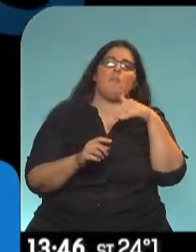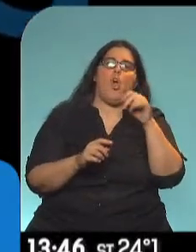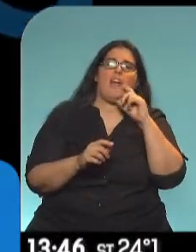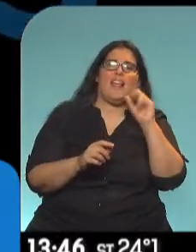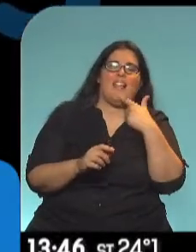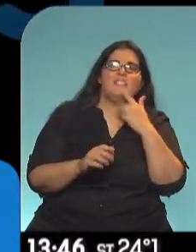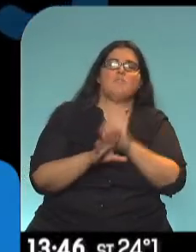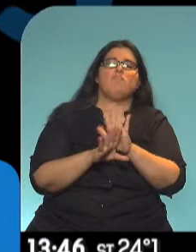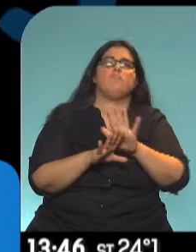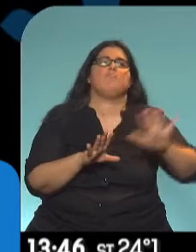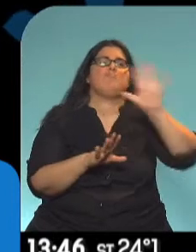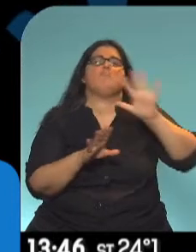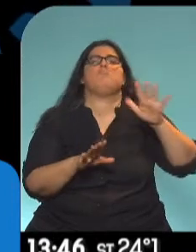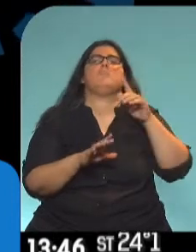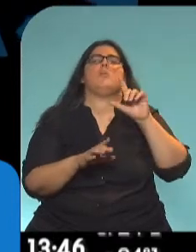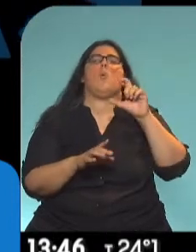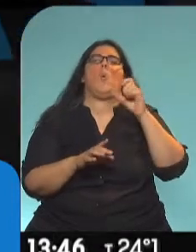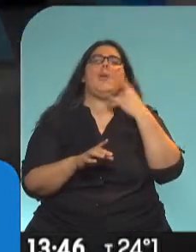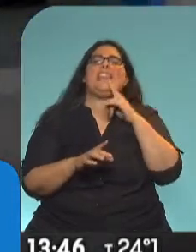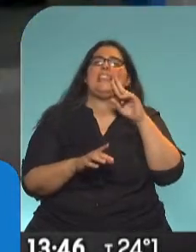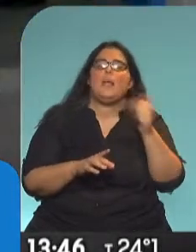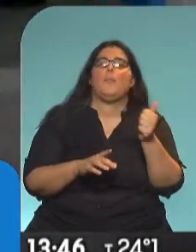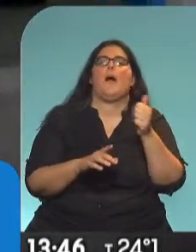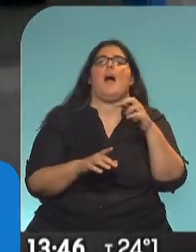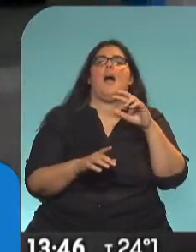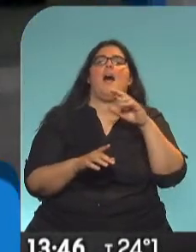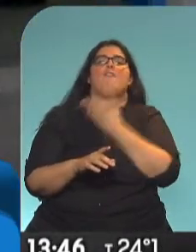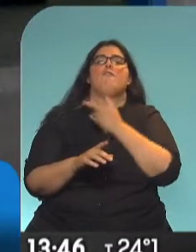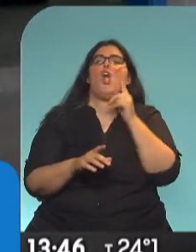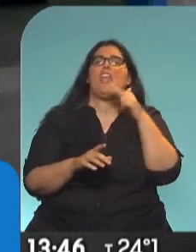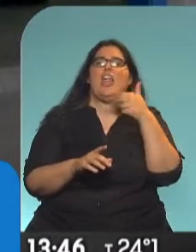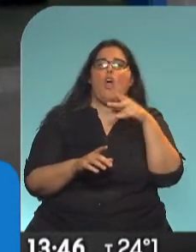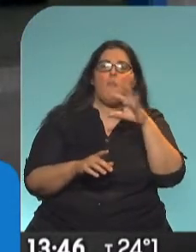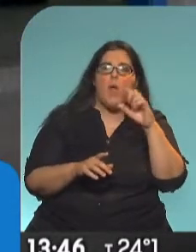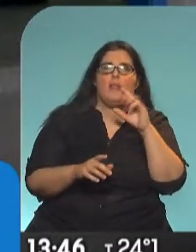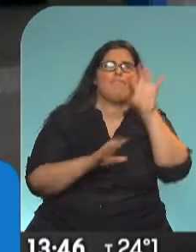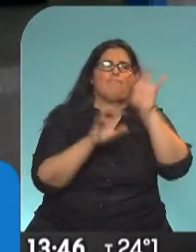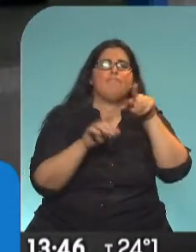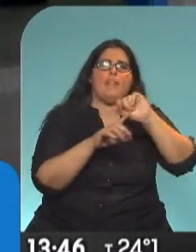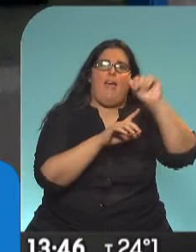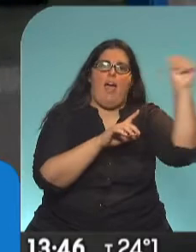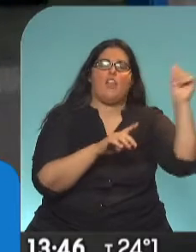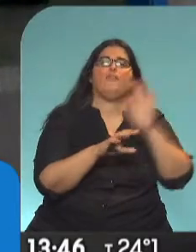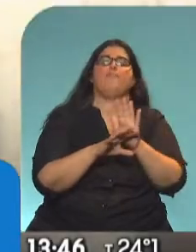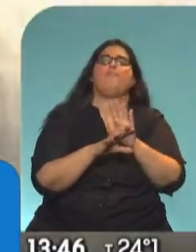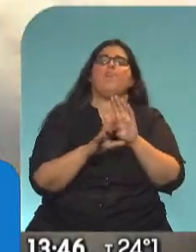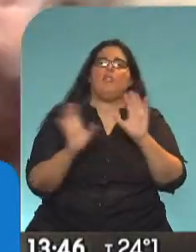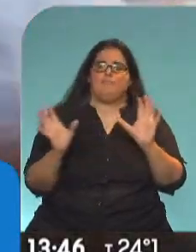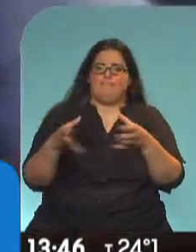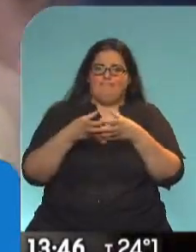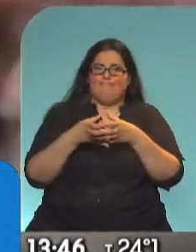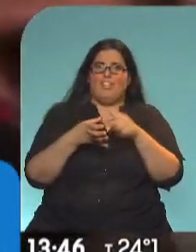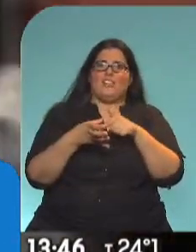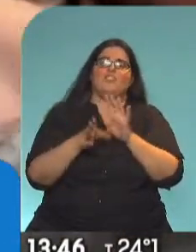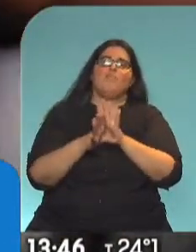en Salvador de Bahía, Curitiba y Florianópolis. En estos partidos, aglutinados en el llamado Gran Centro, también